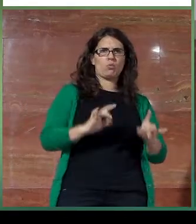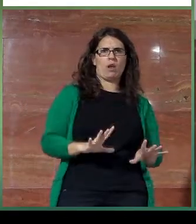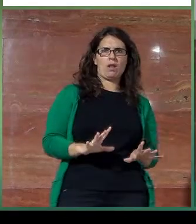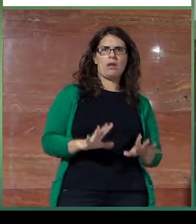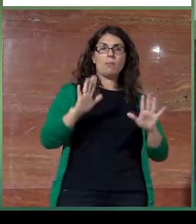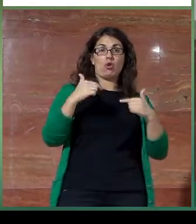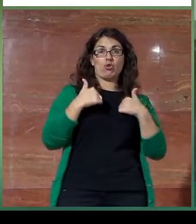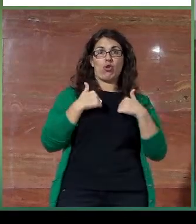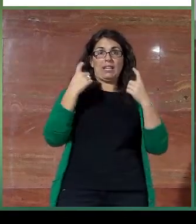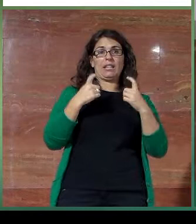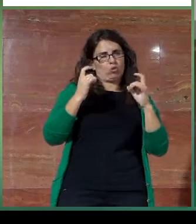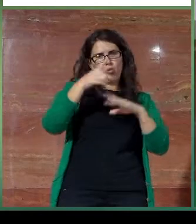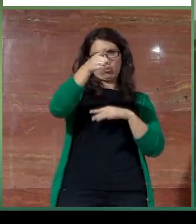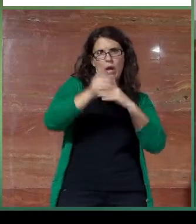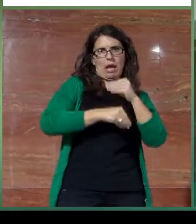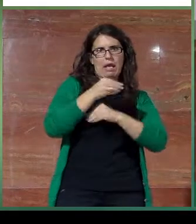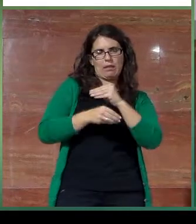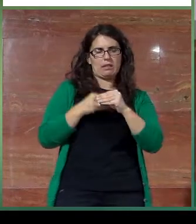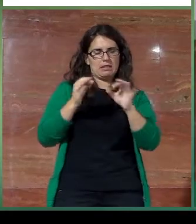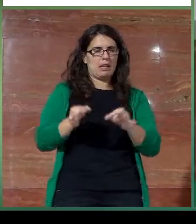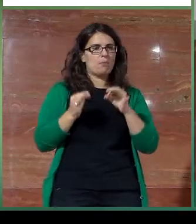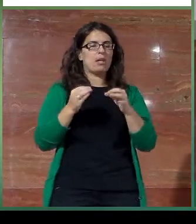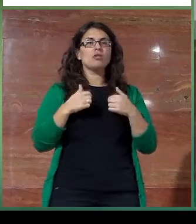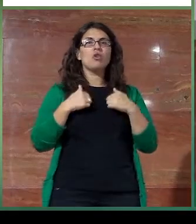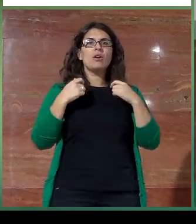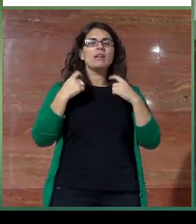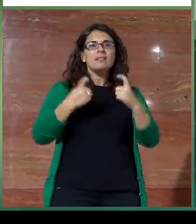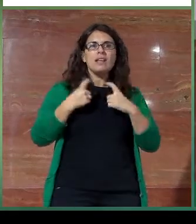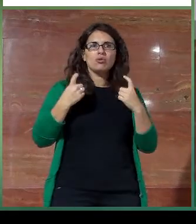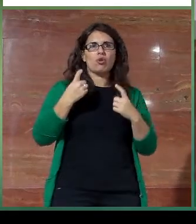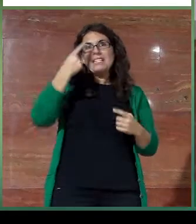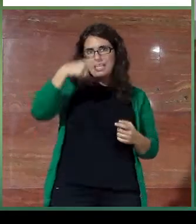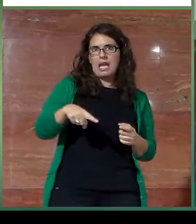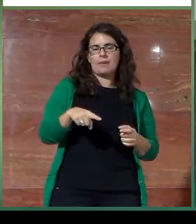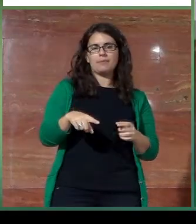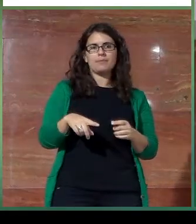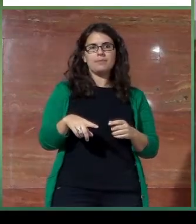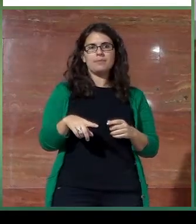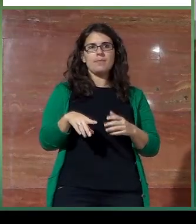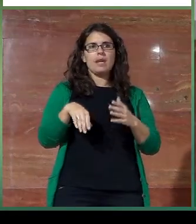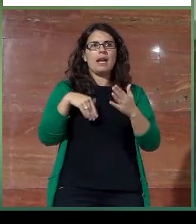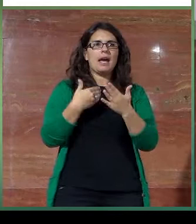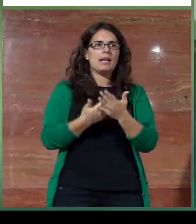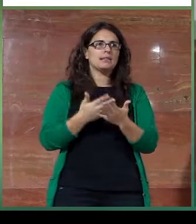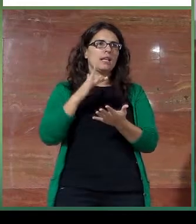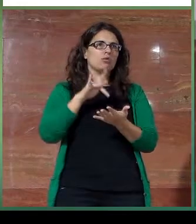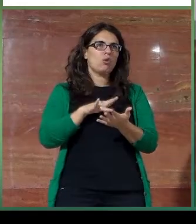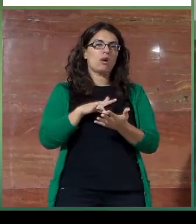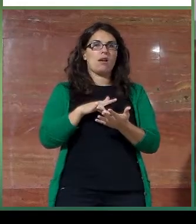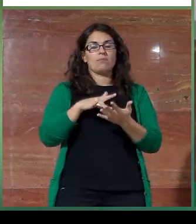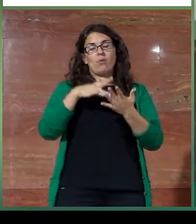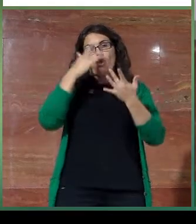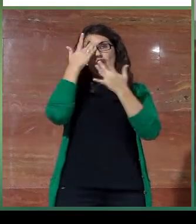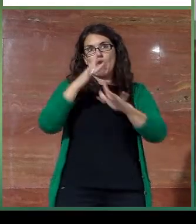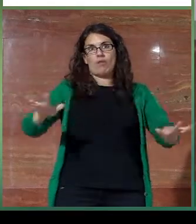intento, igual que tú harás, en la medida de lo posible tal. Sabes que hasta que el tsunami de concienciación, digamos,